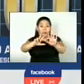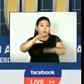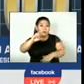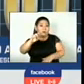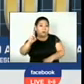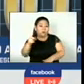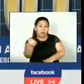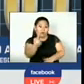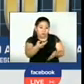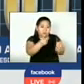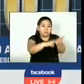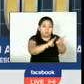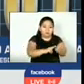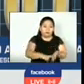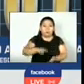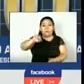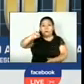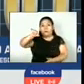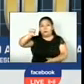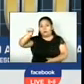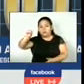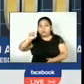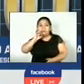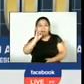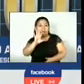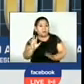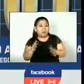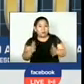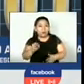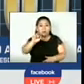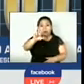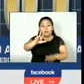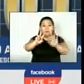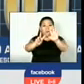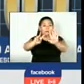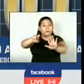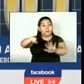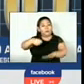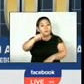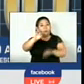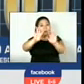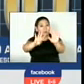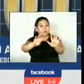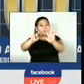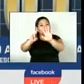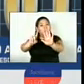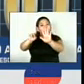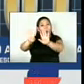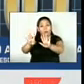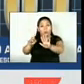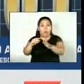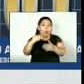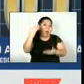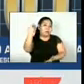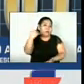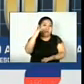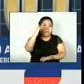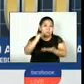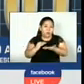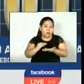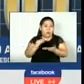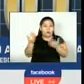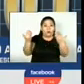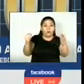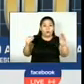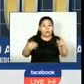cotizantes al Seguro Social, es decir,.964 puestos menos con respecto al año